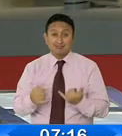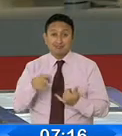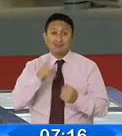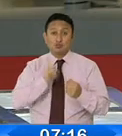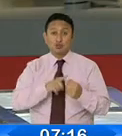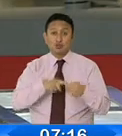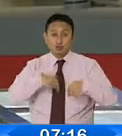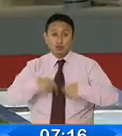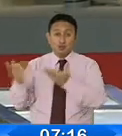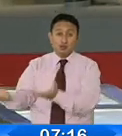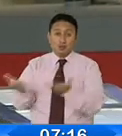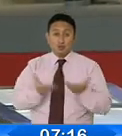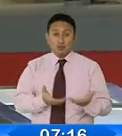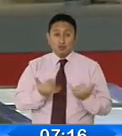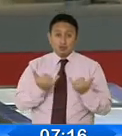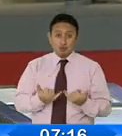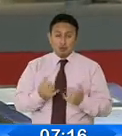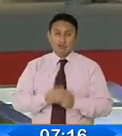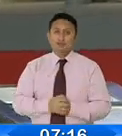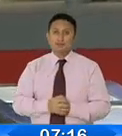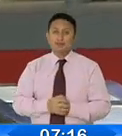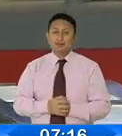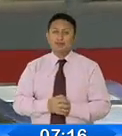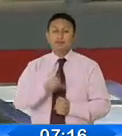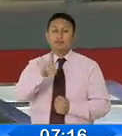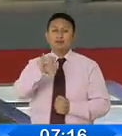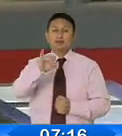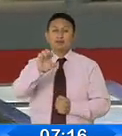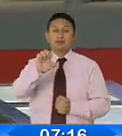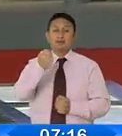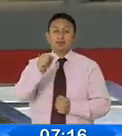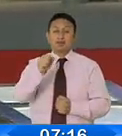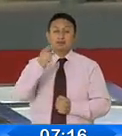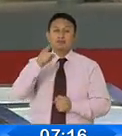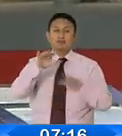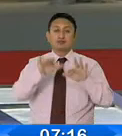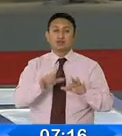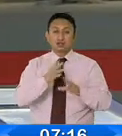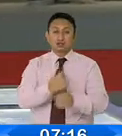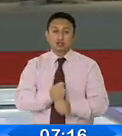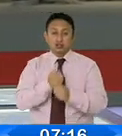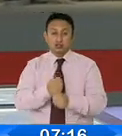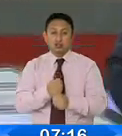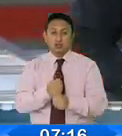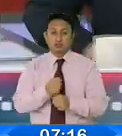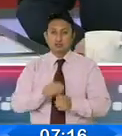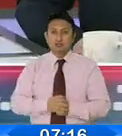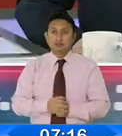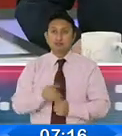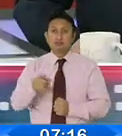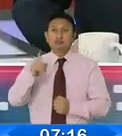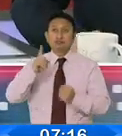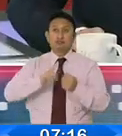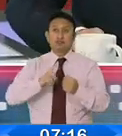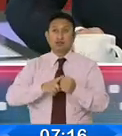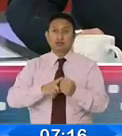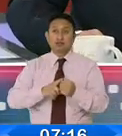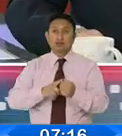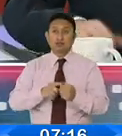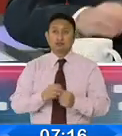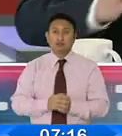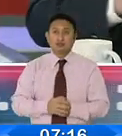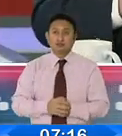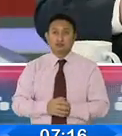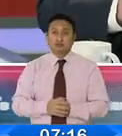Vamos a dar la bienvenida a esta hora a César Díaz, el secretario de Seguridad del Distrito Metropolitano de Quito. Pues, señor